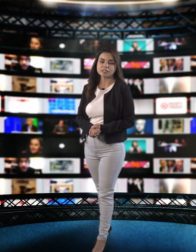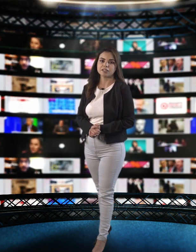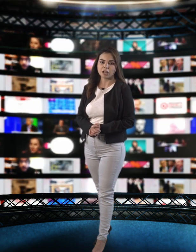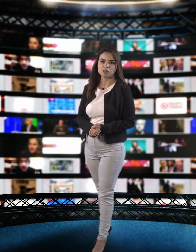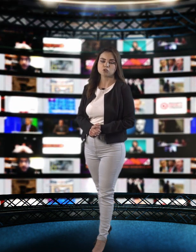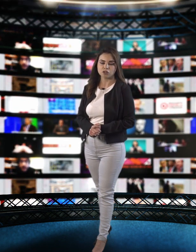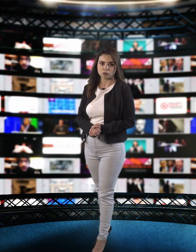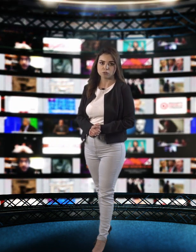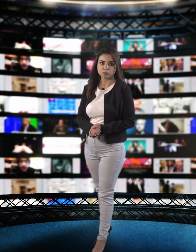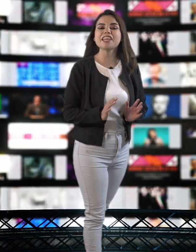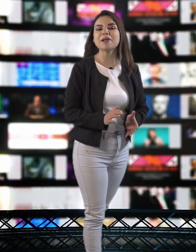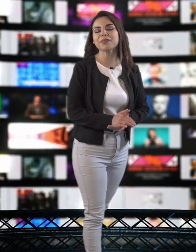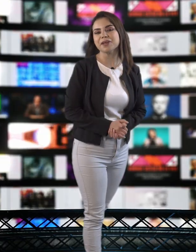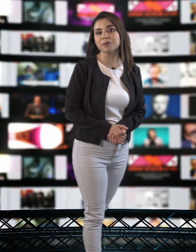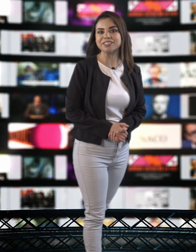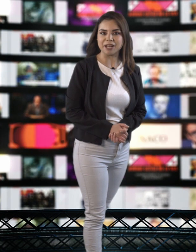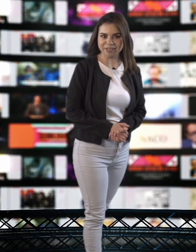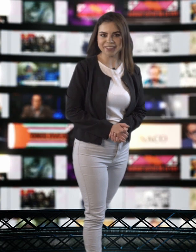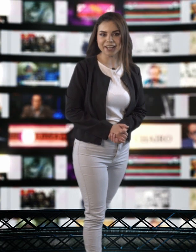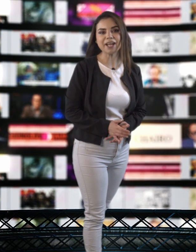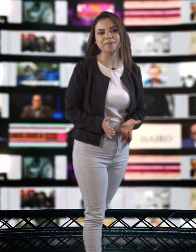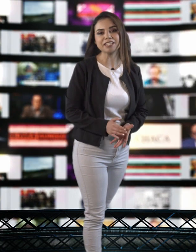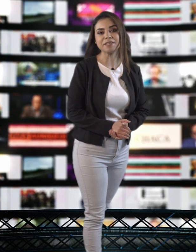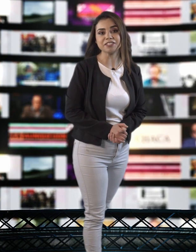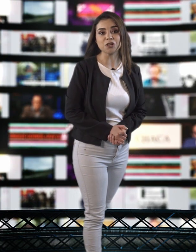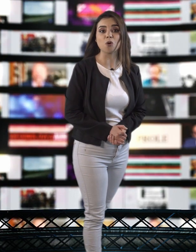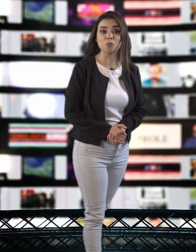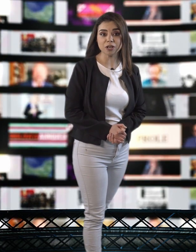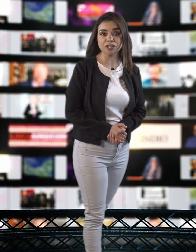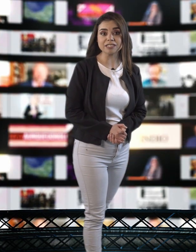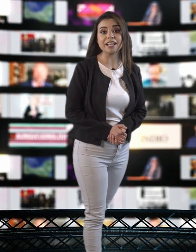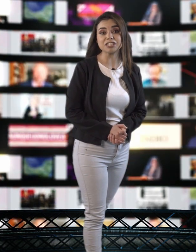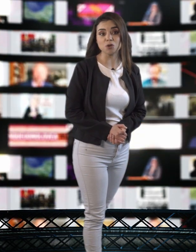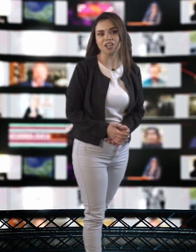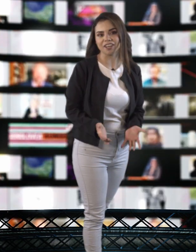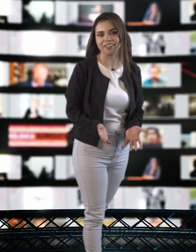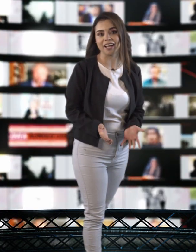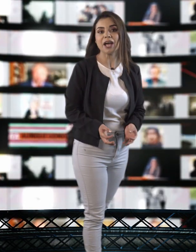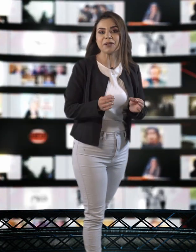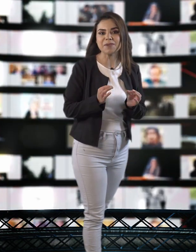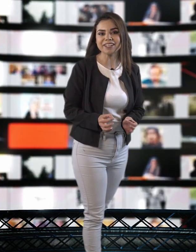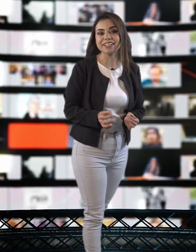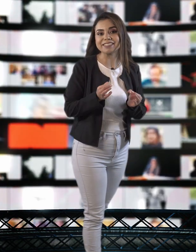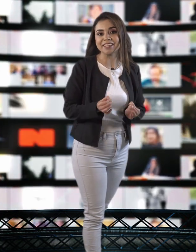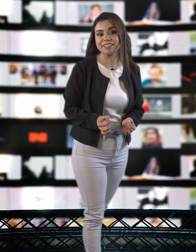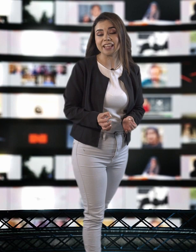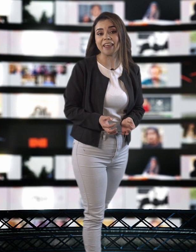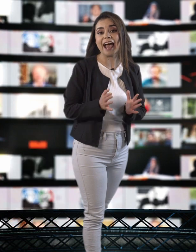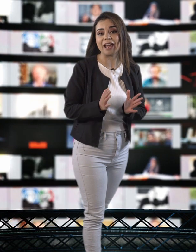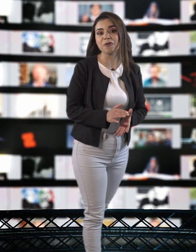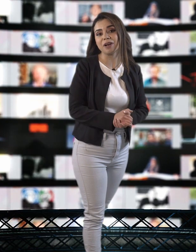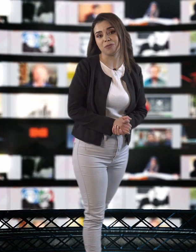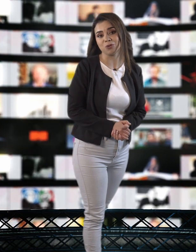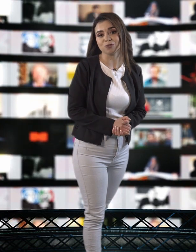cómo fue que se entregaron esos contratos. Y hablando de quemones, en la mañanera, el martes 25, un periodista exhibió otra tarjeta que parece que está